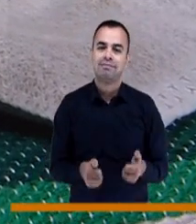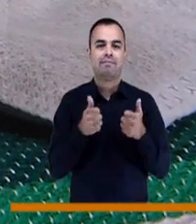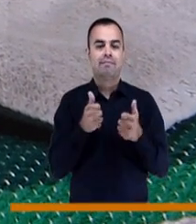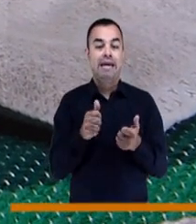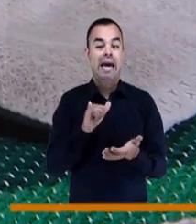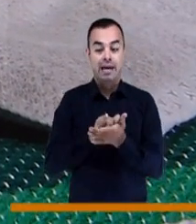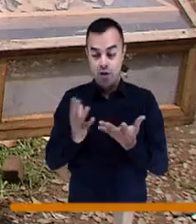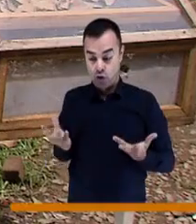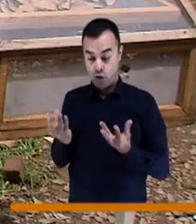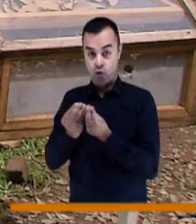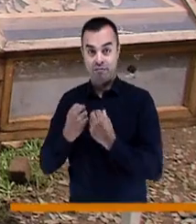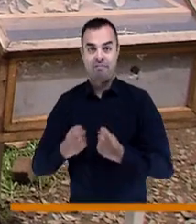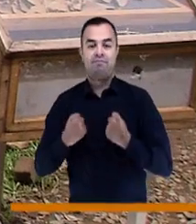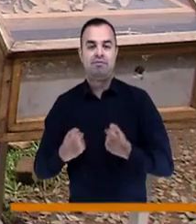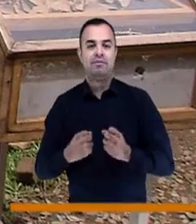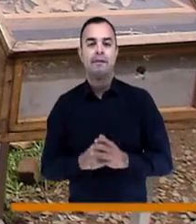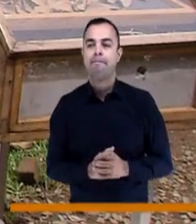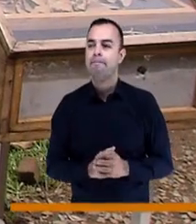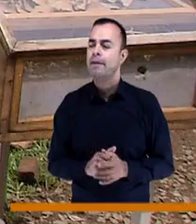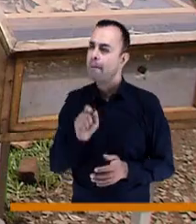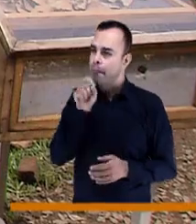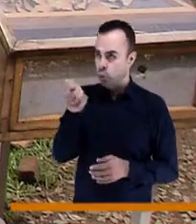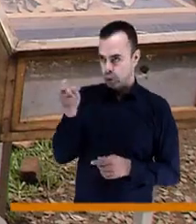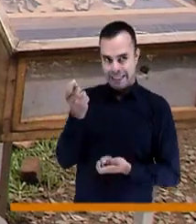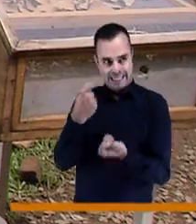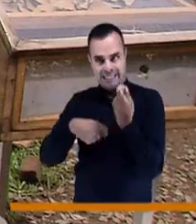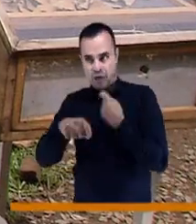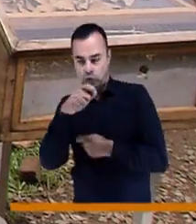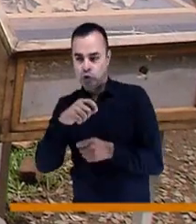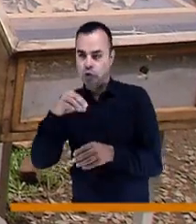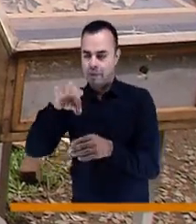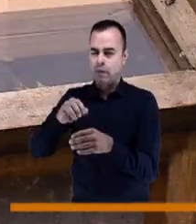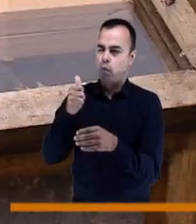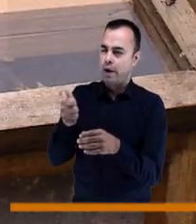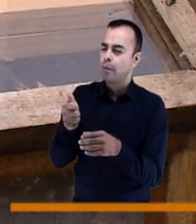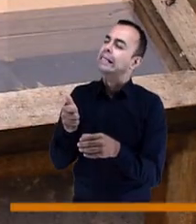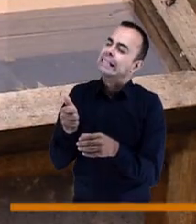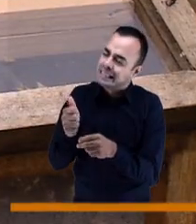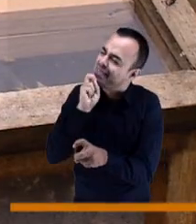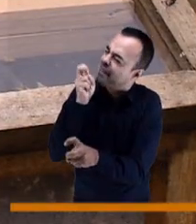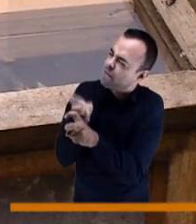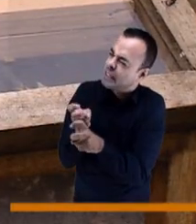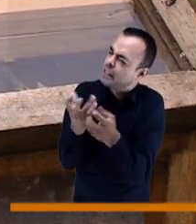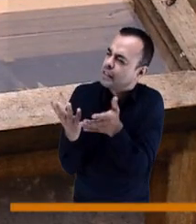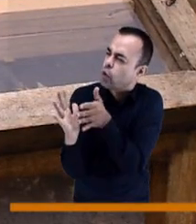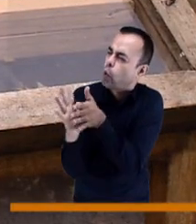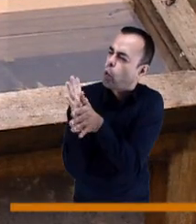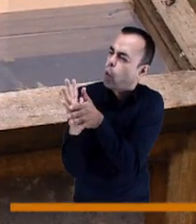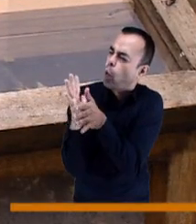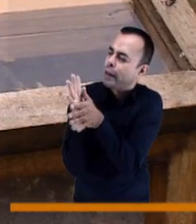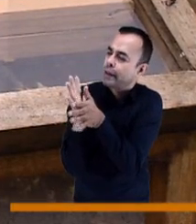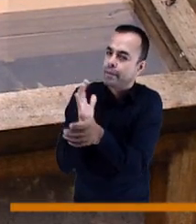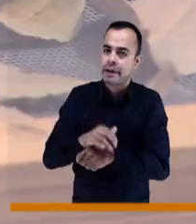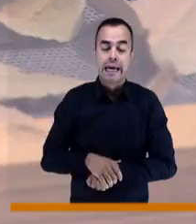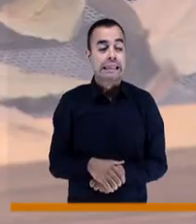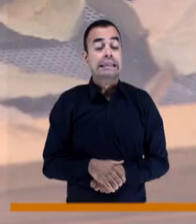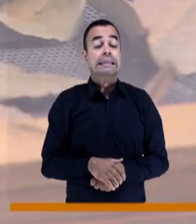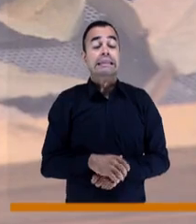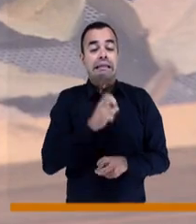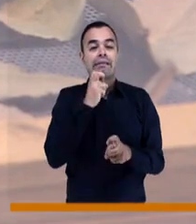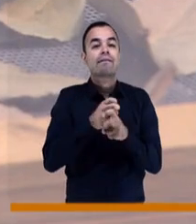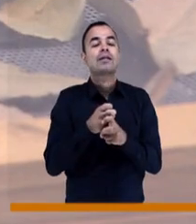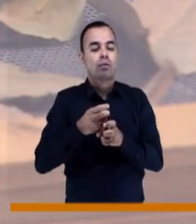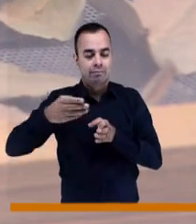nos ha fortalecido muchísimo Cuáles son los que ustedes han tenido para sacar esos productos desde acá